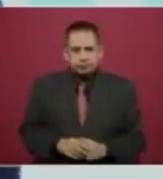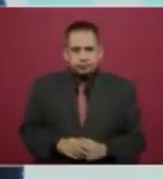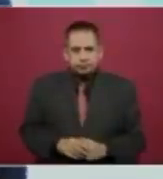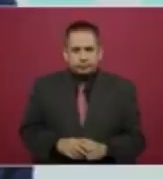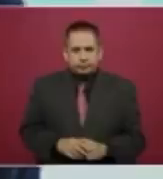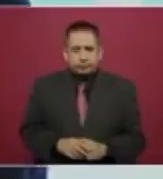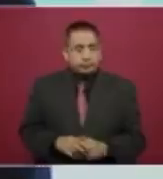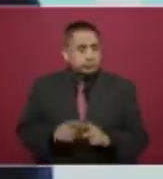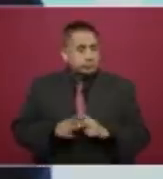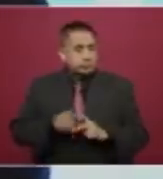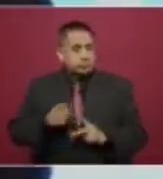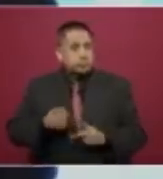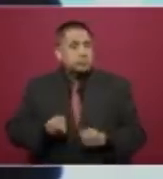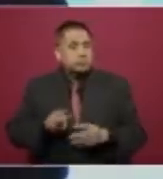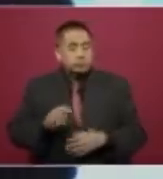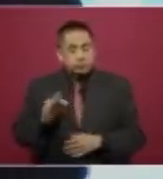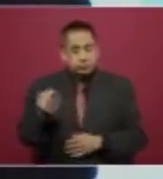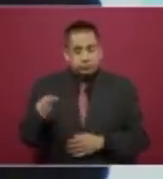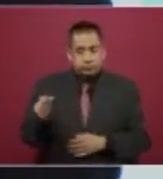El promedio en febrero,